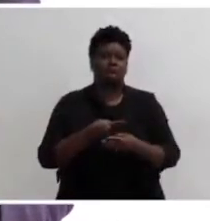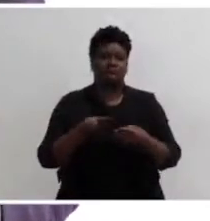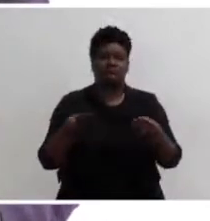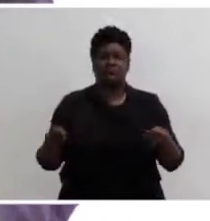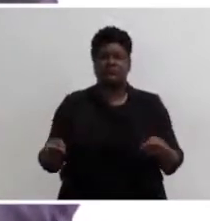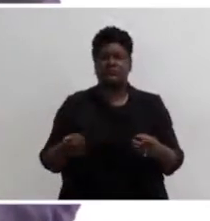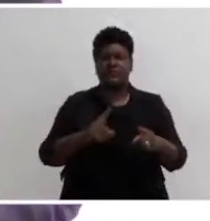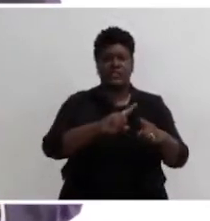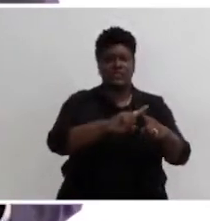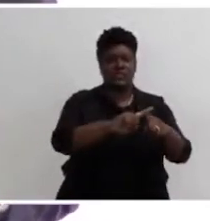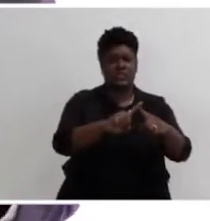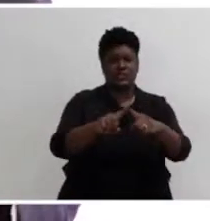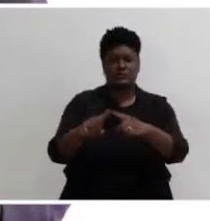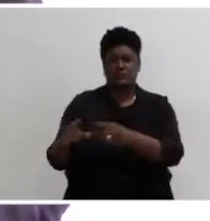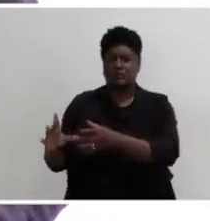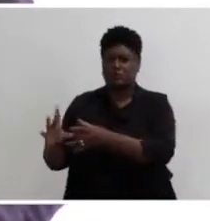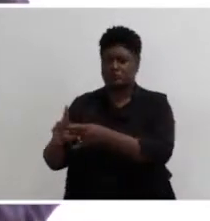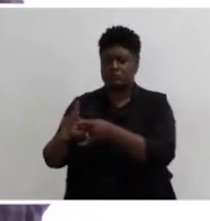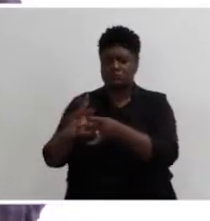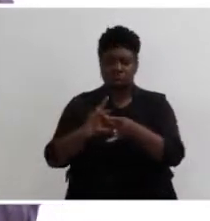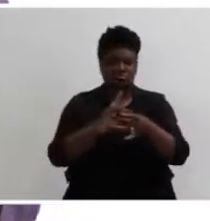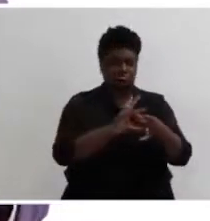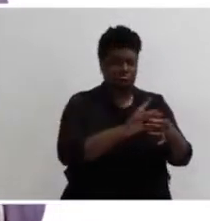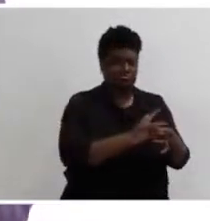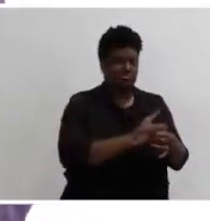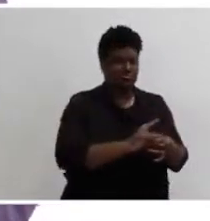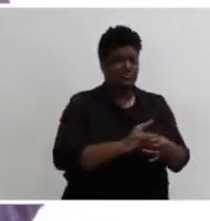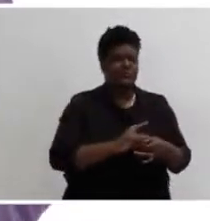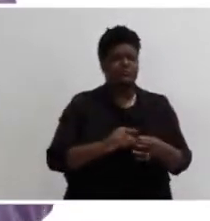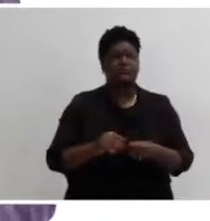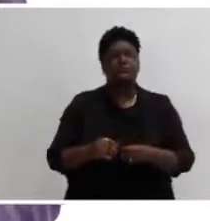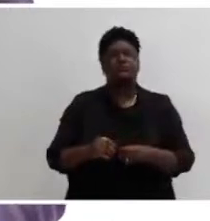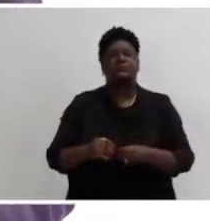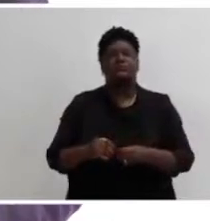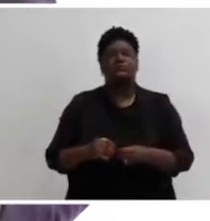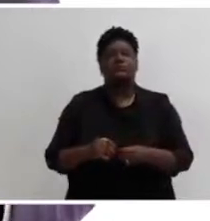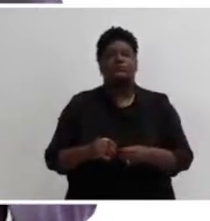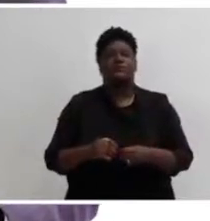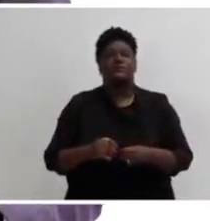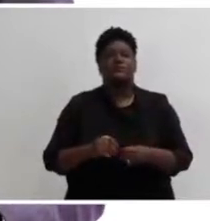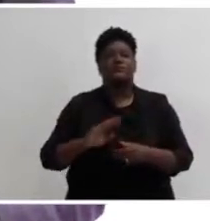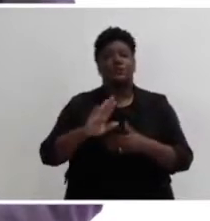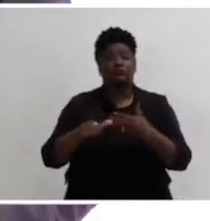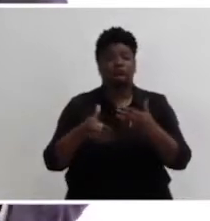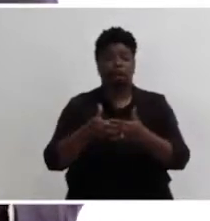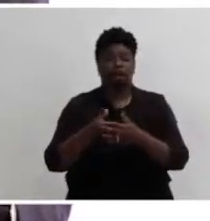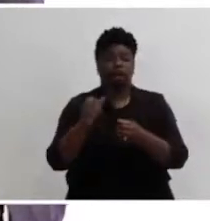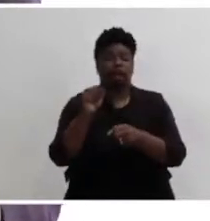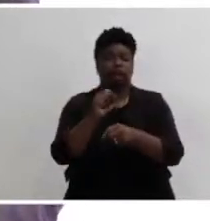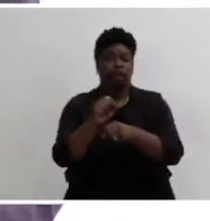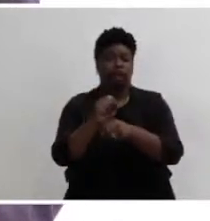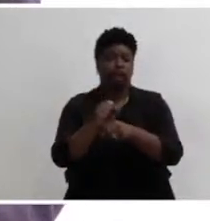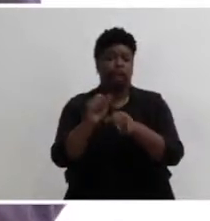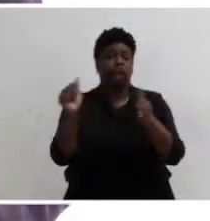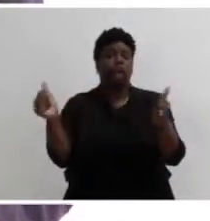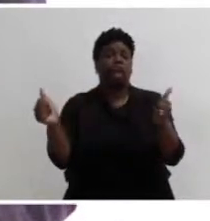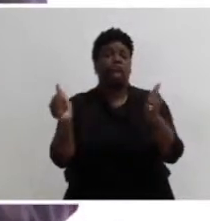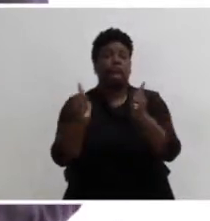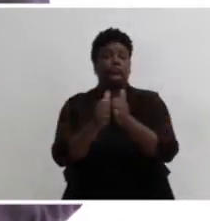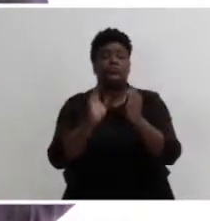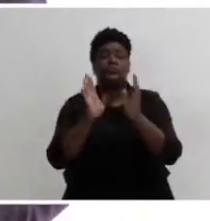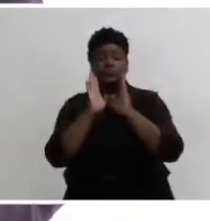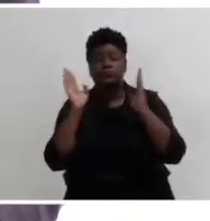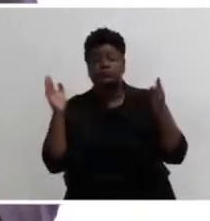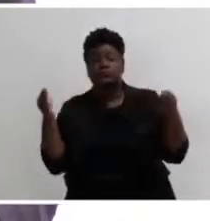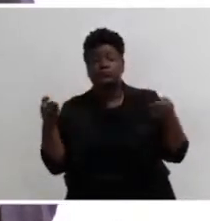independientes interconectables. Es una red en la cual trabajan de alguna manera en conjunto para un objetivo común, que